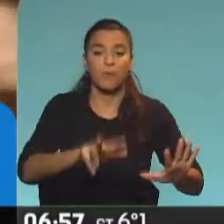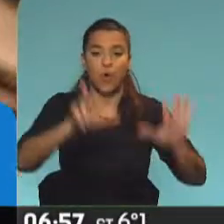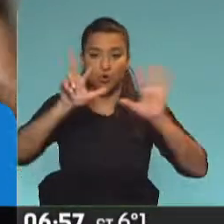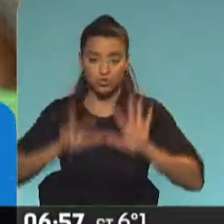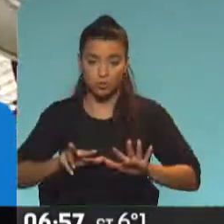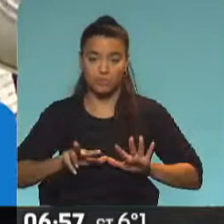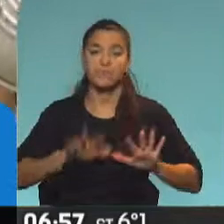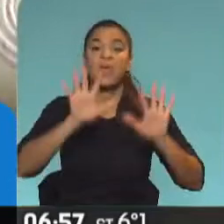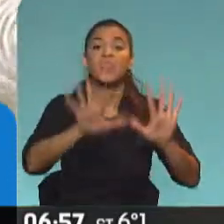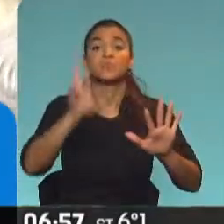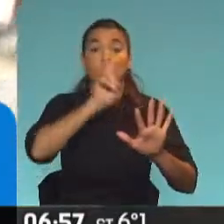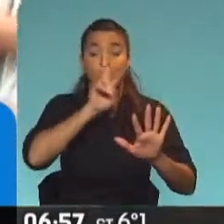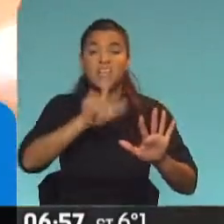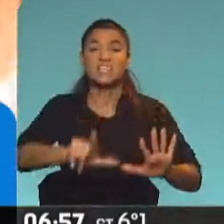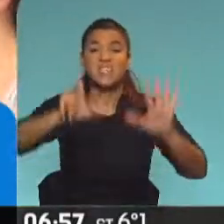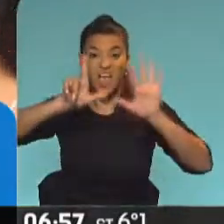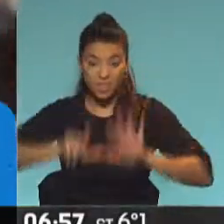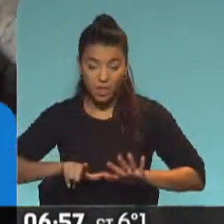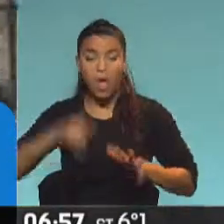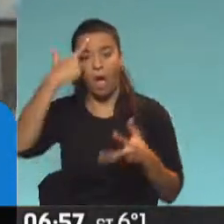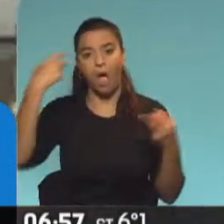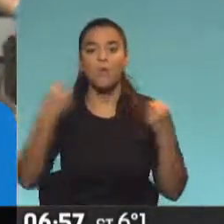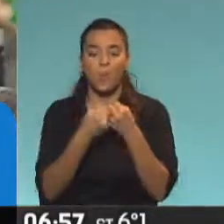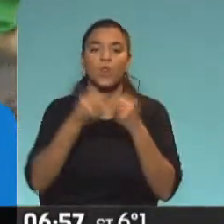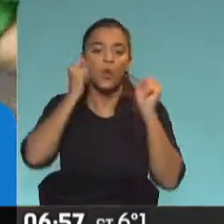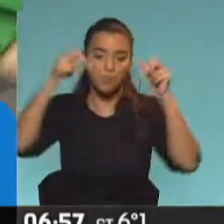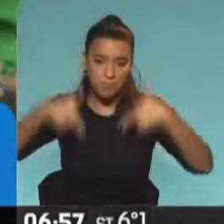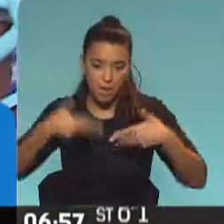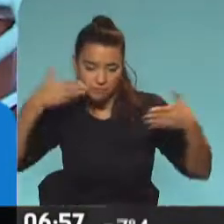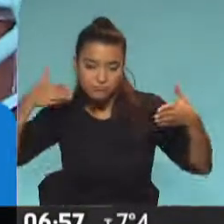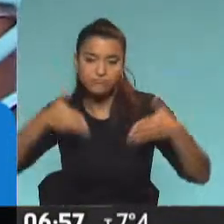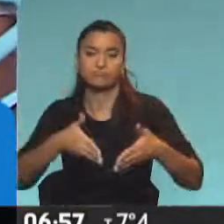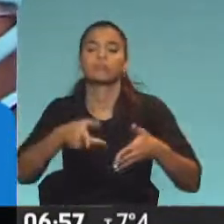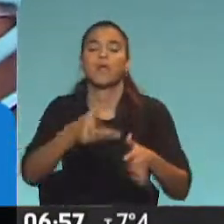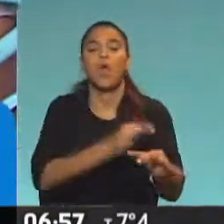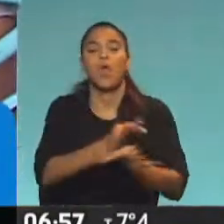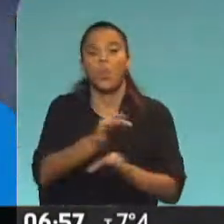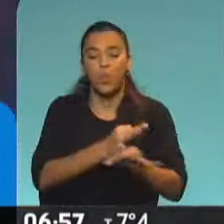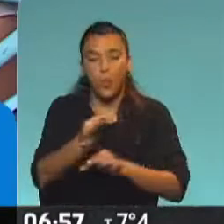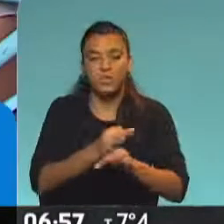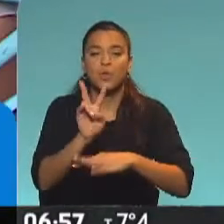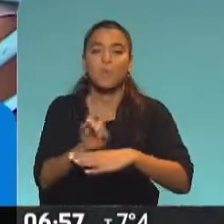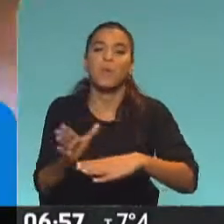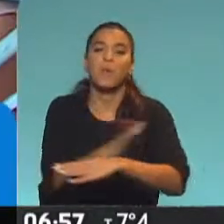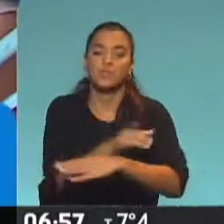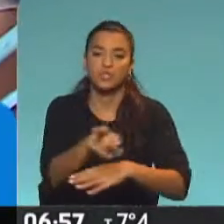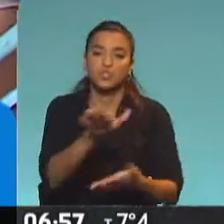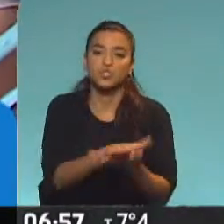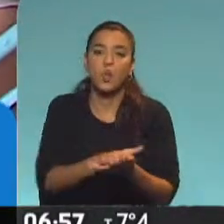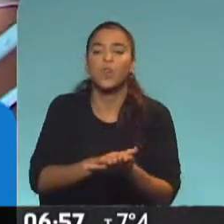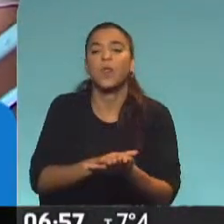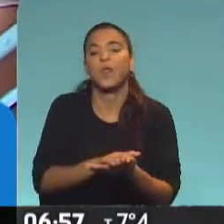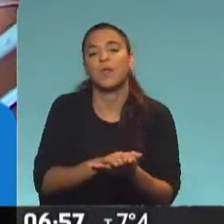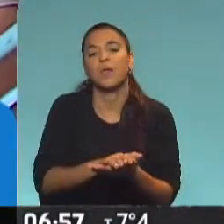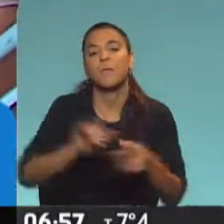7 de cada 10 mujeres están de acuerdo con estrategias que apuntan a la educación y la prevención sobre las